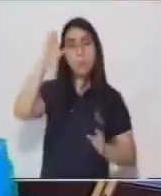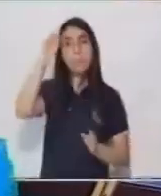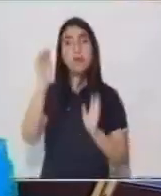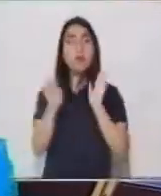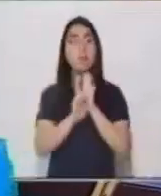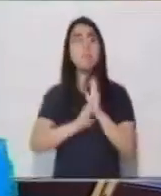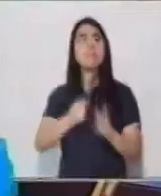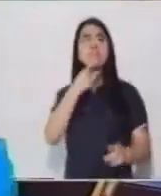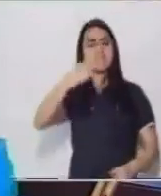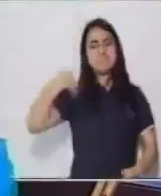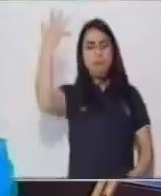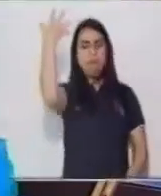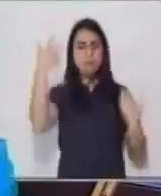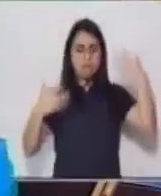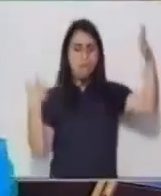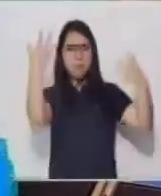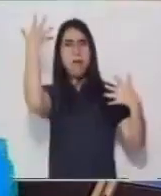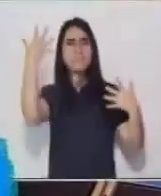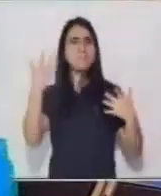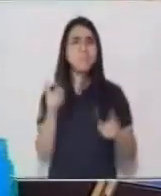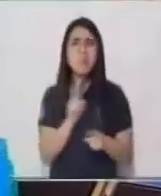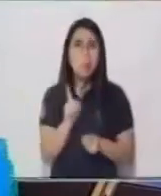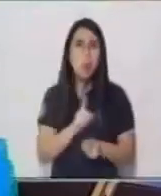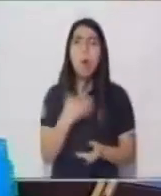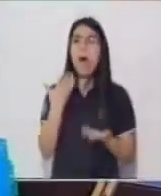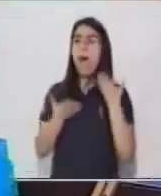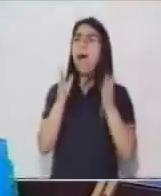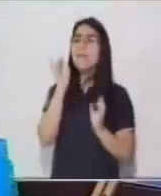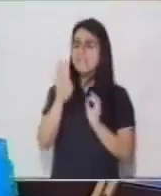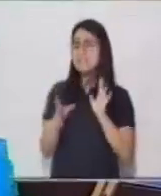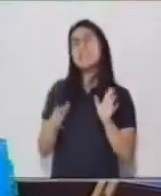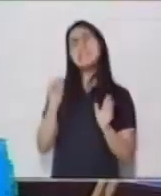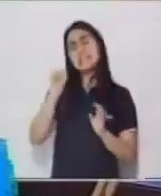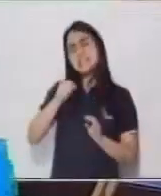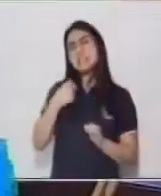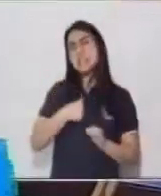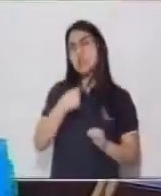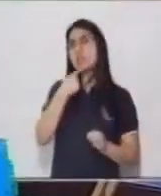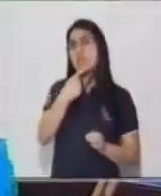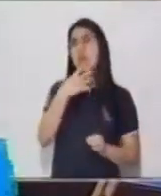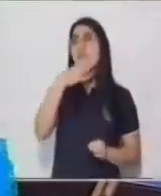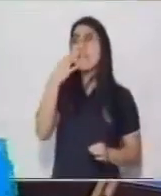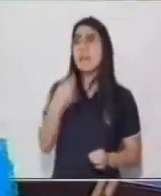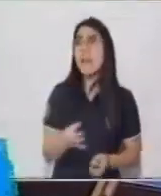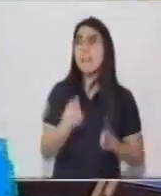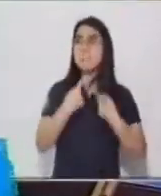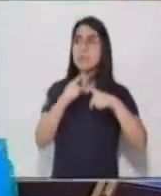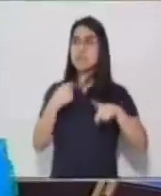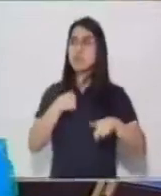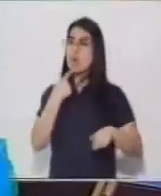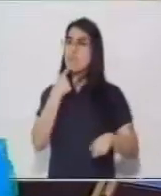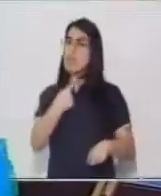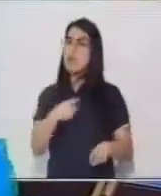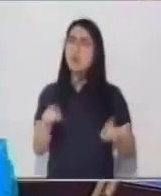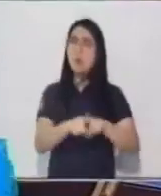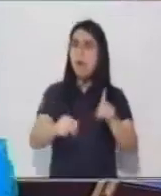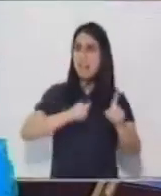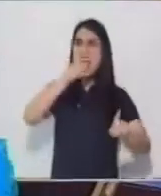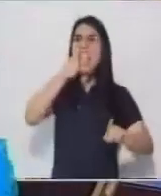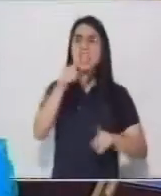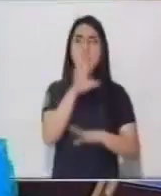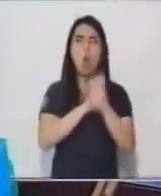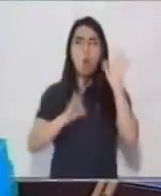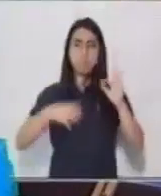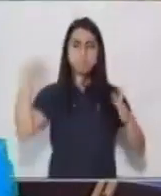es lo que se dice, sino la forma en la que decimos las cosas, que es lo que nos afectan y lo que hacemos que